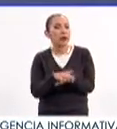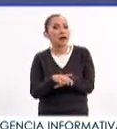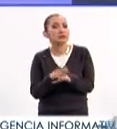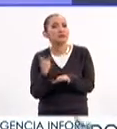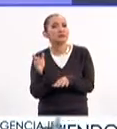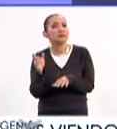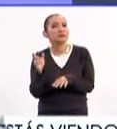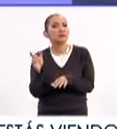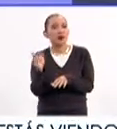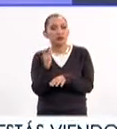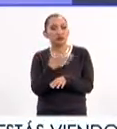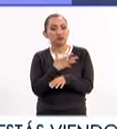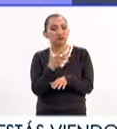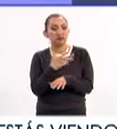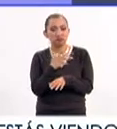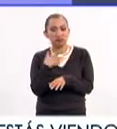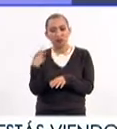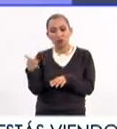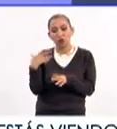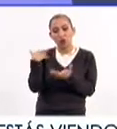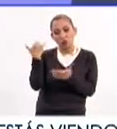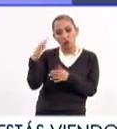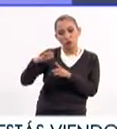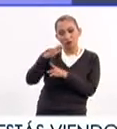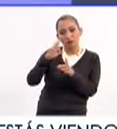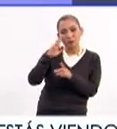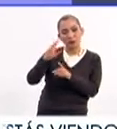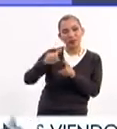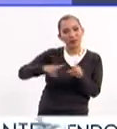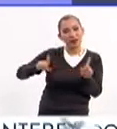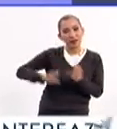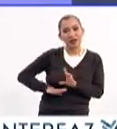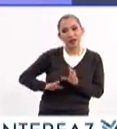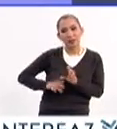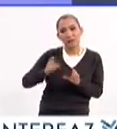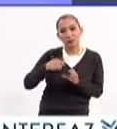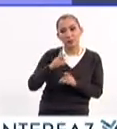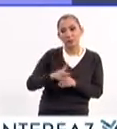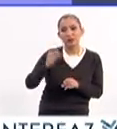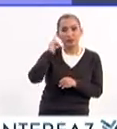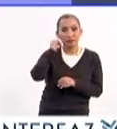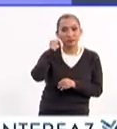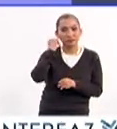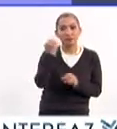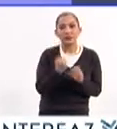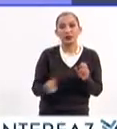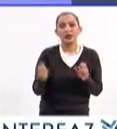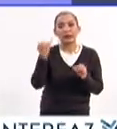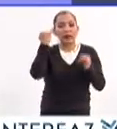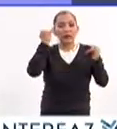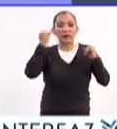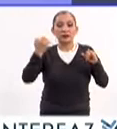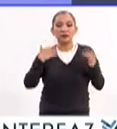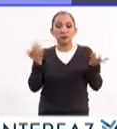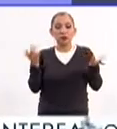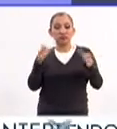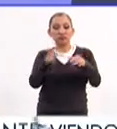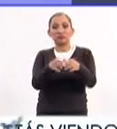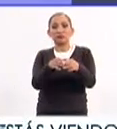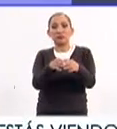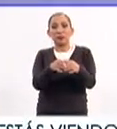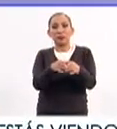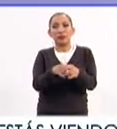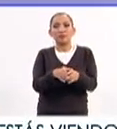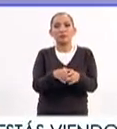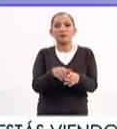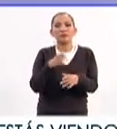además tienen pues esta condición o esta otra característica de pertenecer a pueblos indígenas, ¿no? El famoso concepto de la sororidad, ¿no? Es correcto,